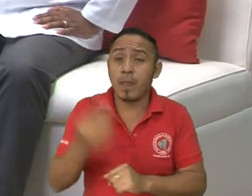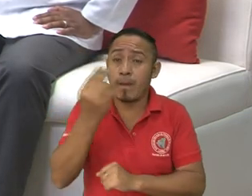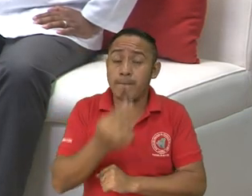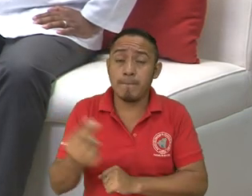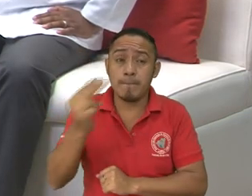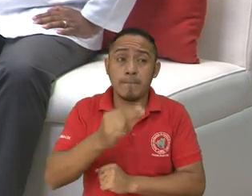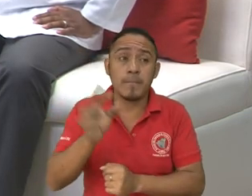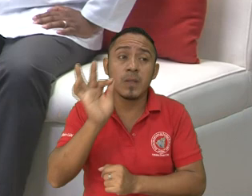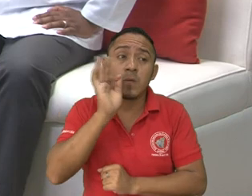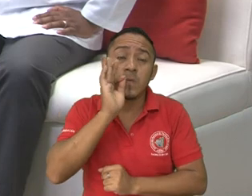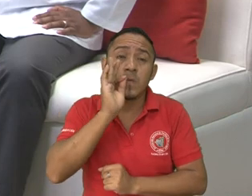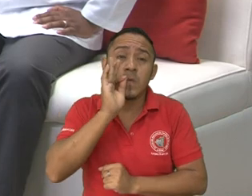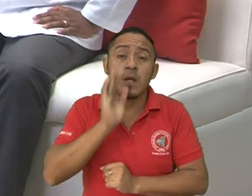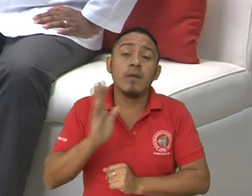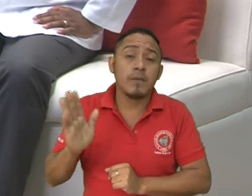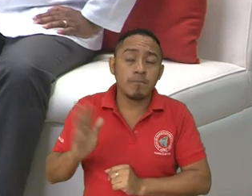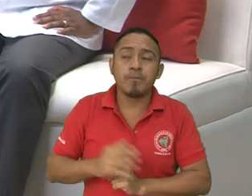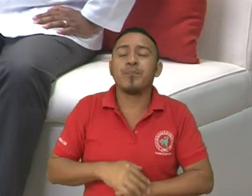marihuana. Así